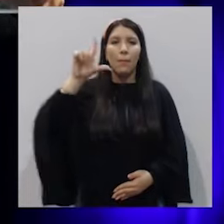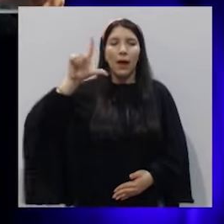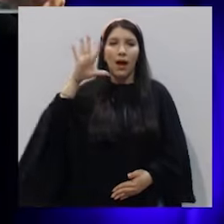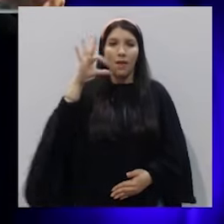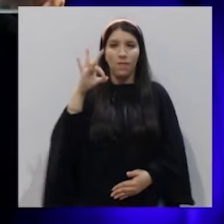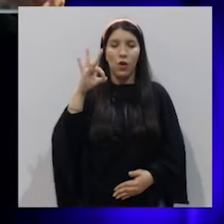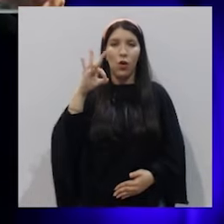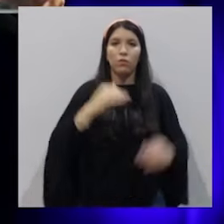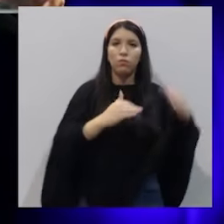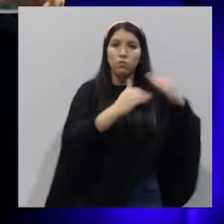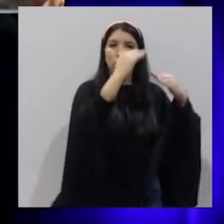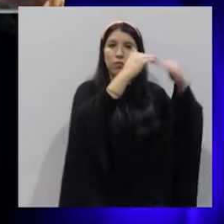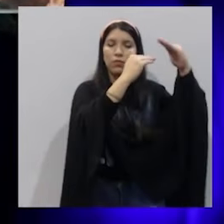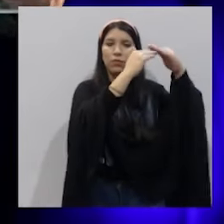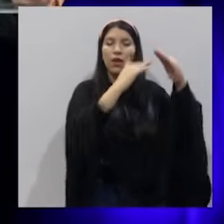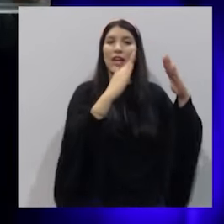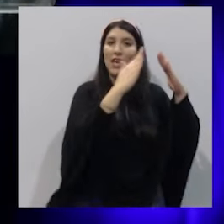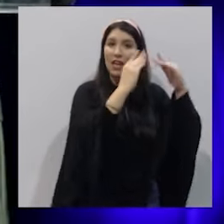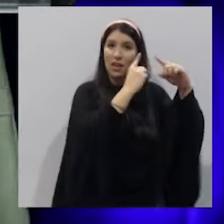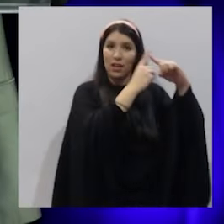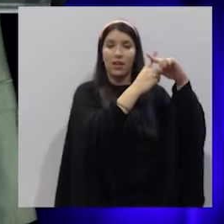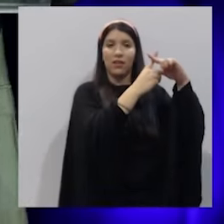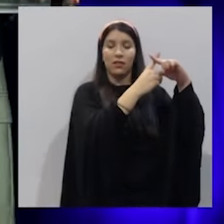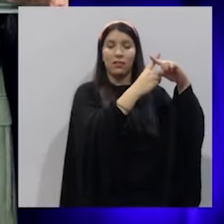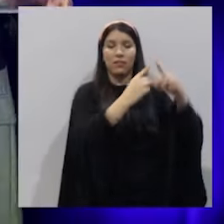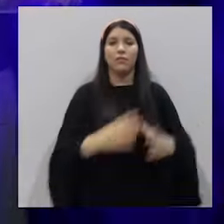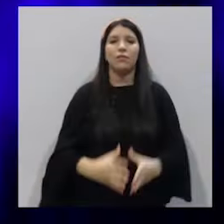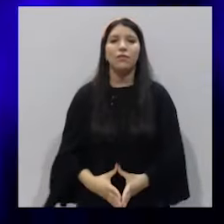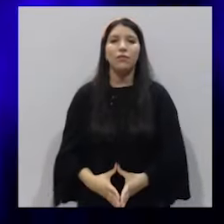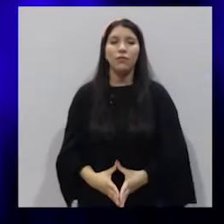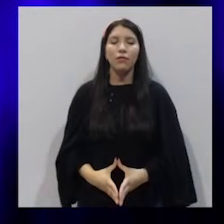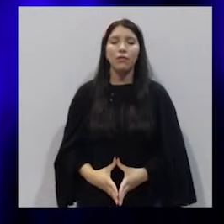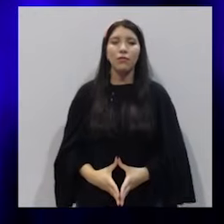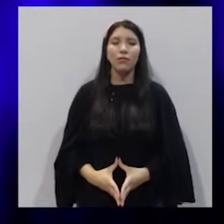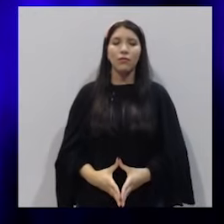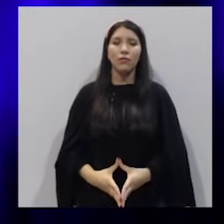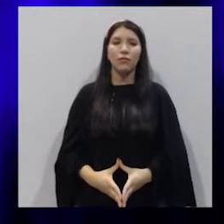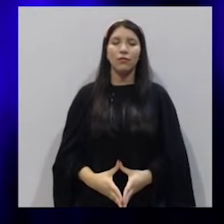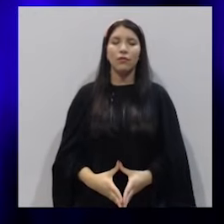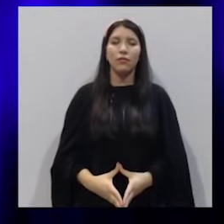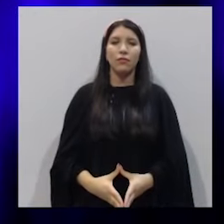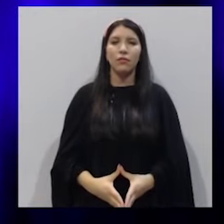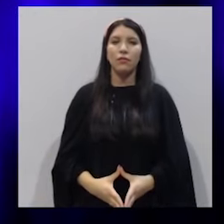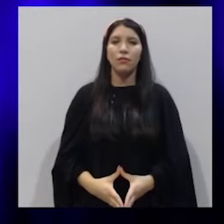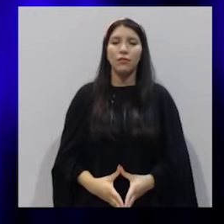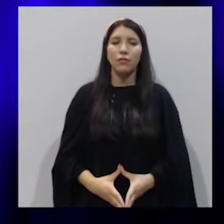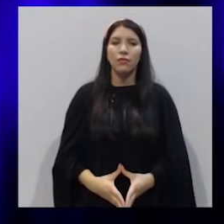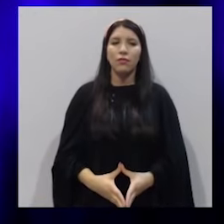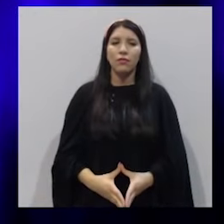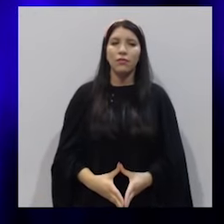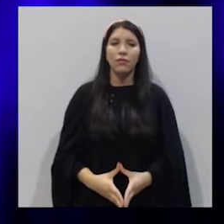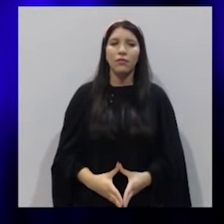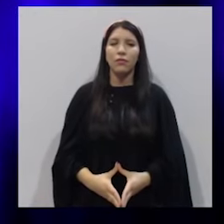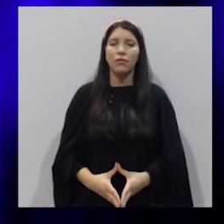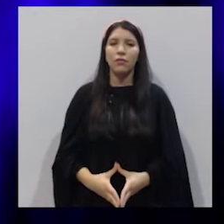y por los hermanos por cada uno de aquellos que se convertía a cristo y comenzaba una nueva una nueva vida